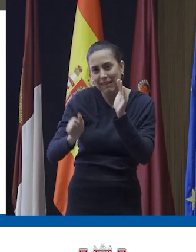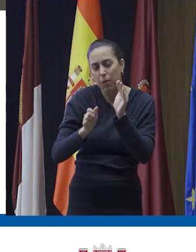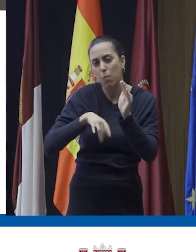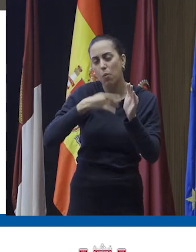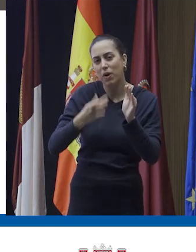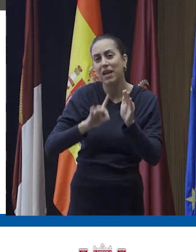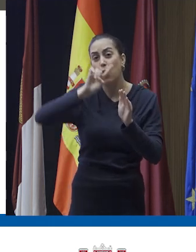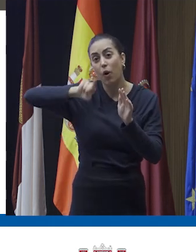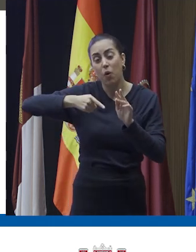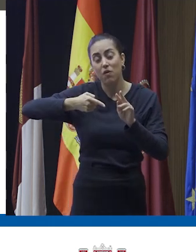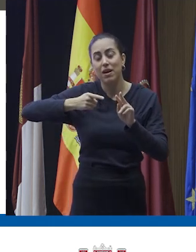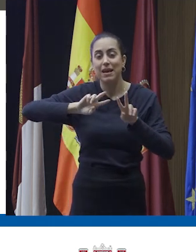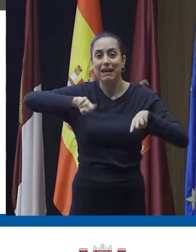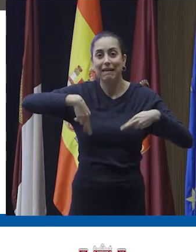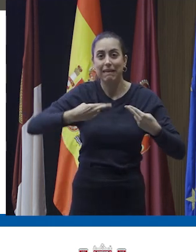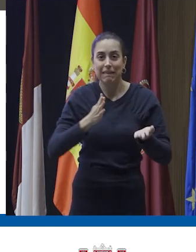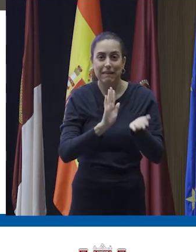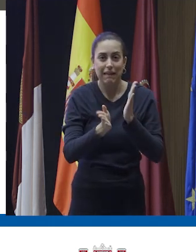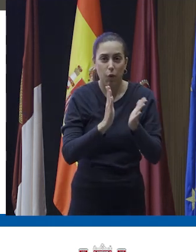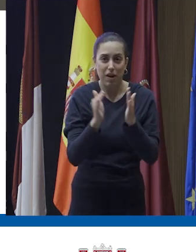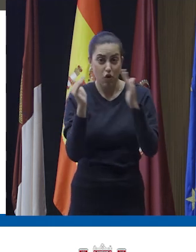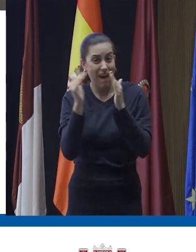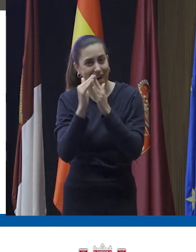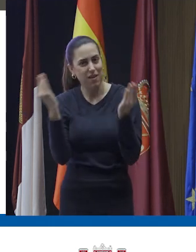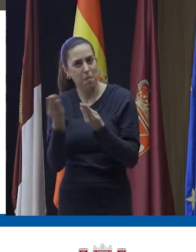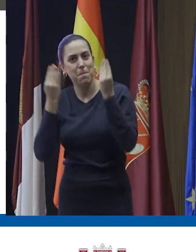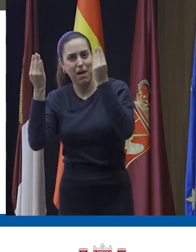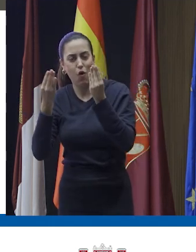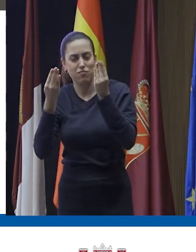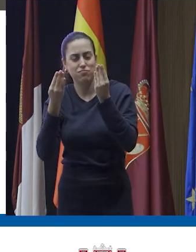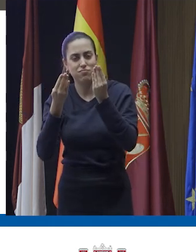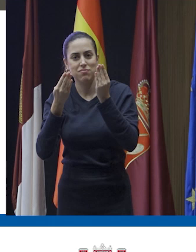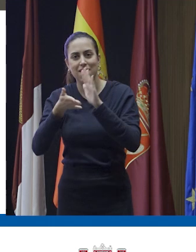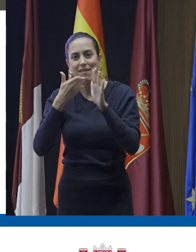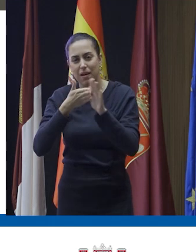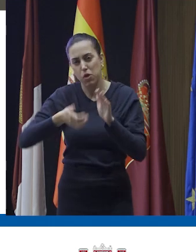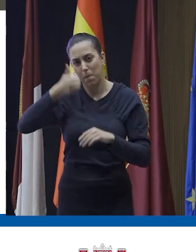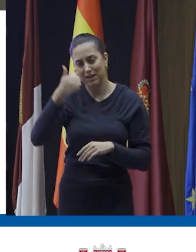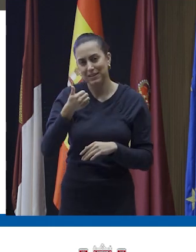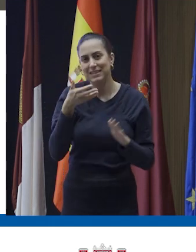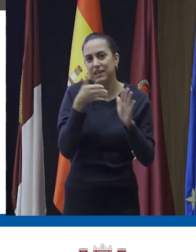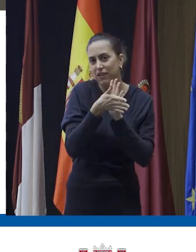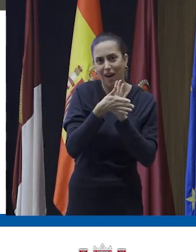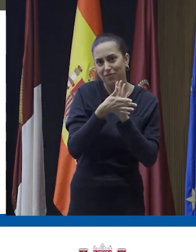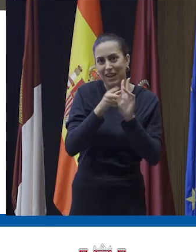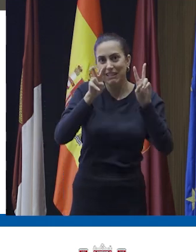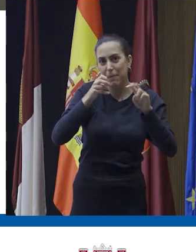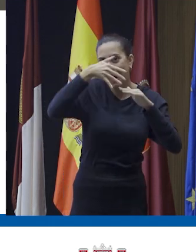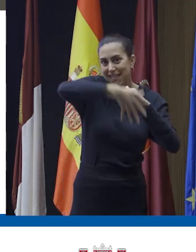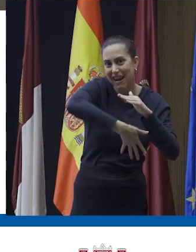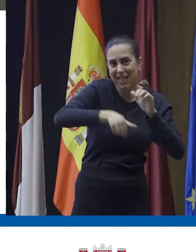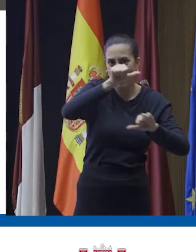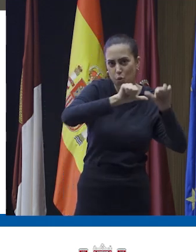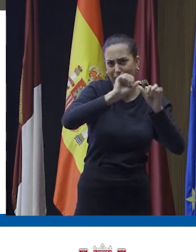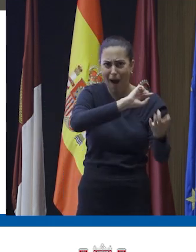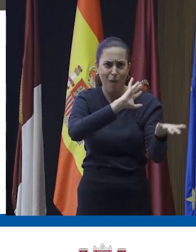quirúrgica y reduciendo el riesgo de complicaciones y mejorando la cirugía. Fue una revolución en las cataratas, en la cirugía de catarata. Entonces, ¿en